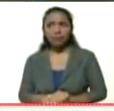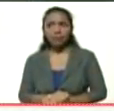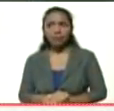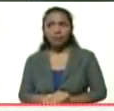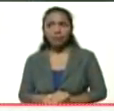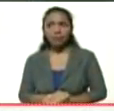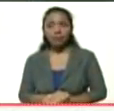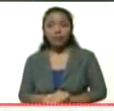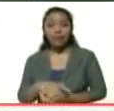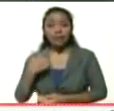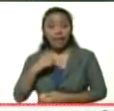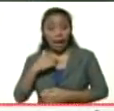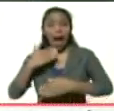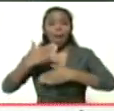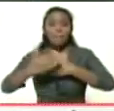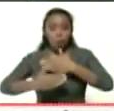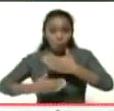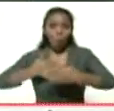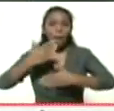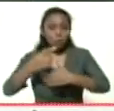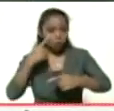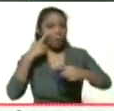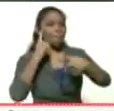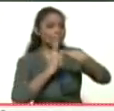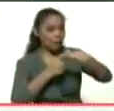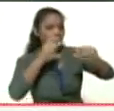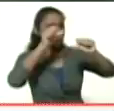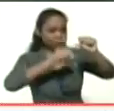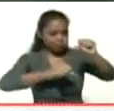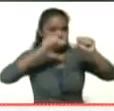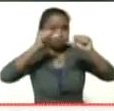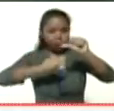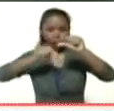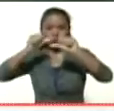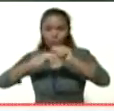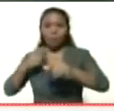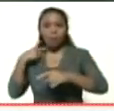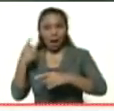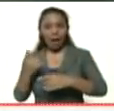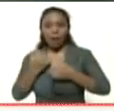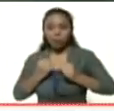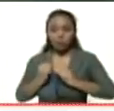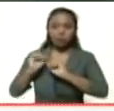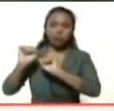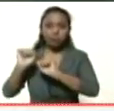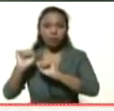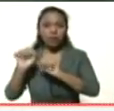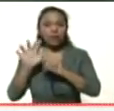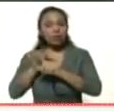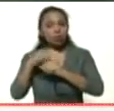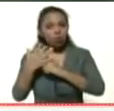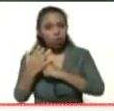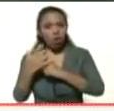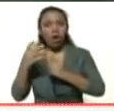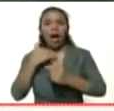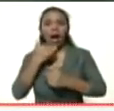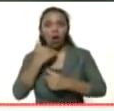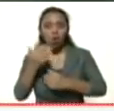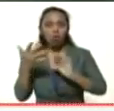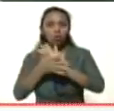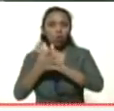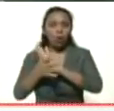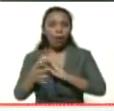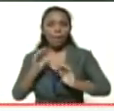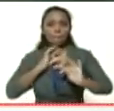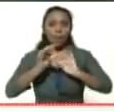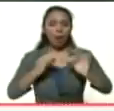que tiene que irse chequeando de manera permanente para evitar situaciones de brotes y situaciones